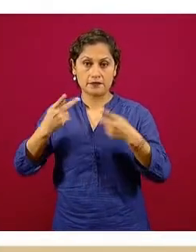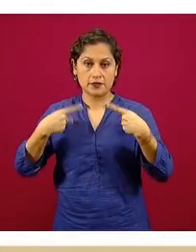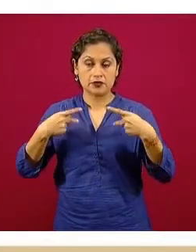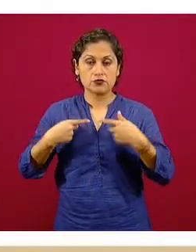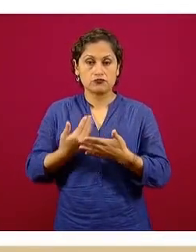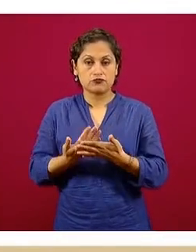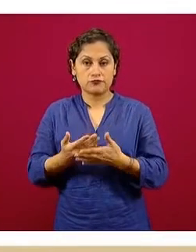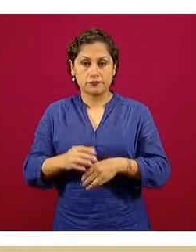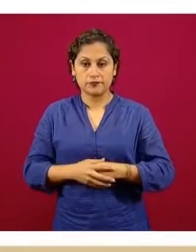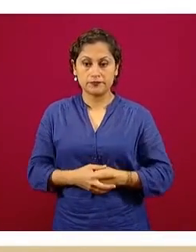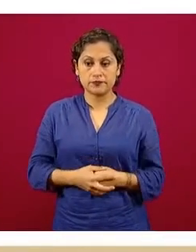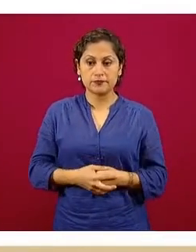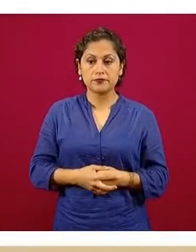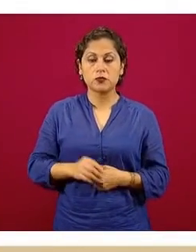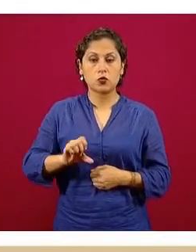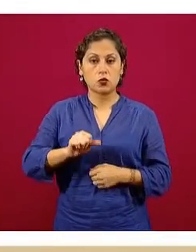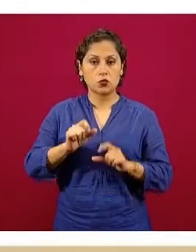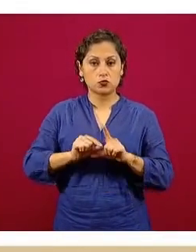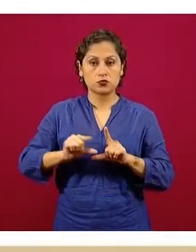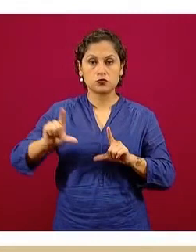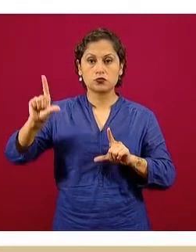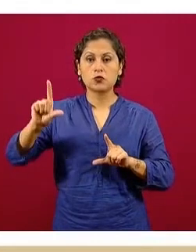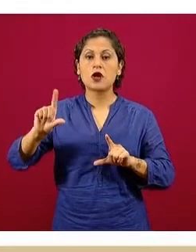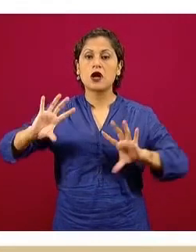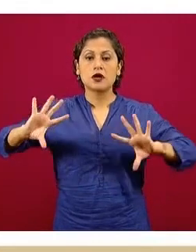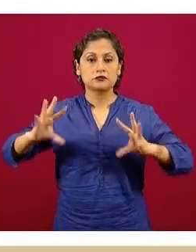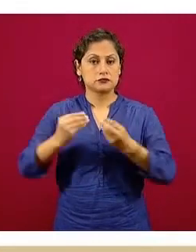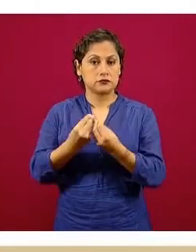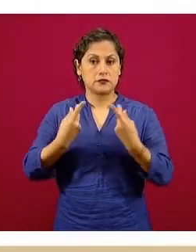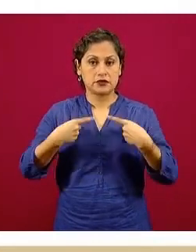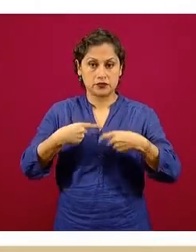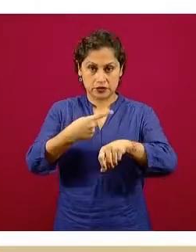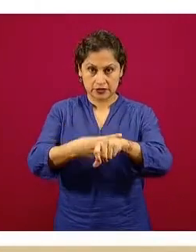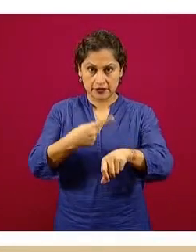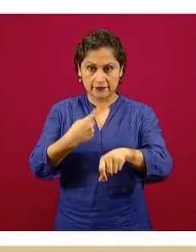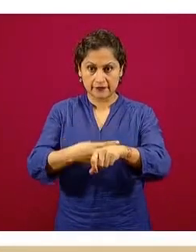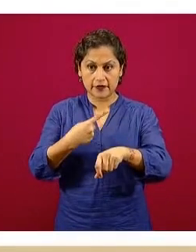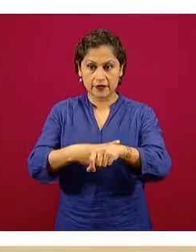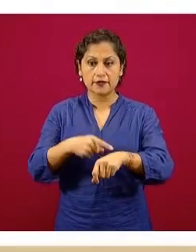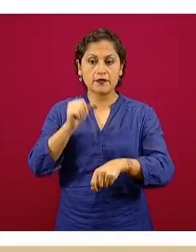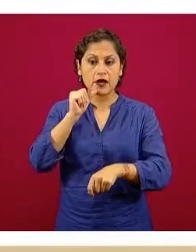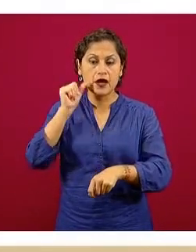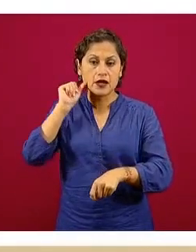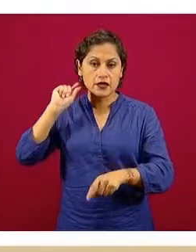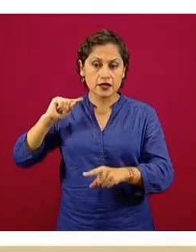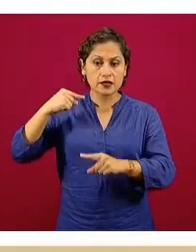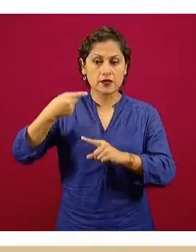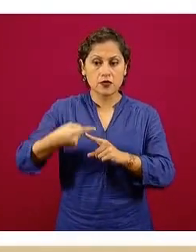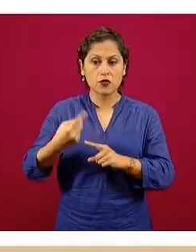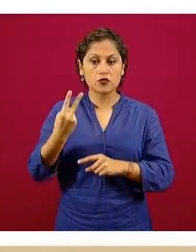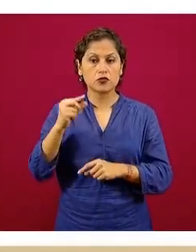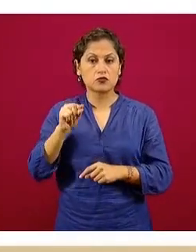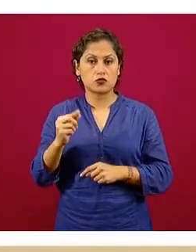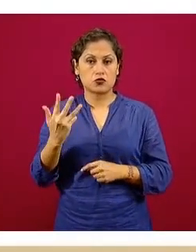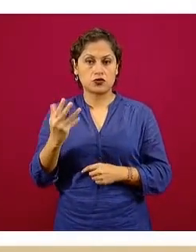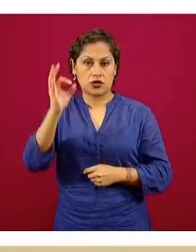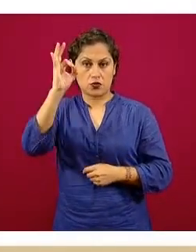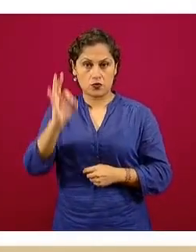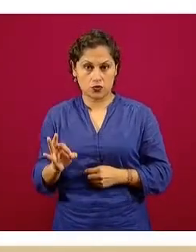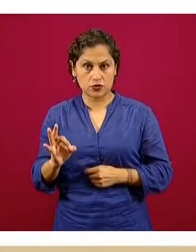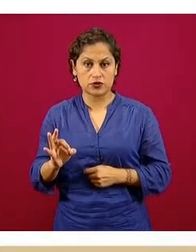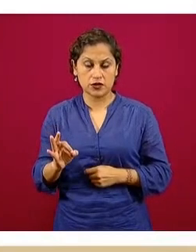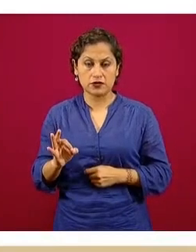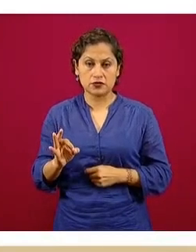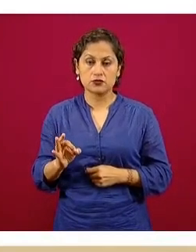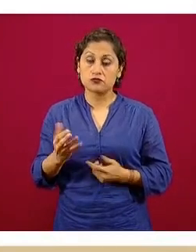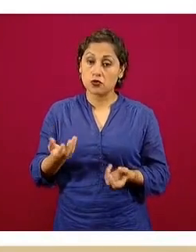siguiente diapositiva que es la curva acumulada de caso es el incremento porcentual de ayer para hoy fue de 2.5 por ciento